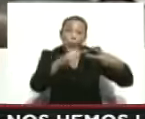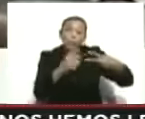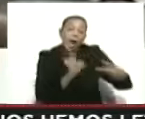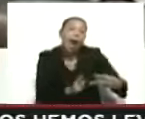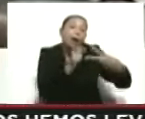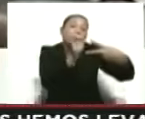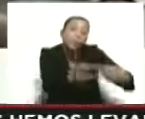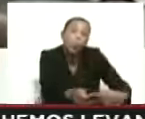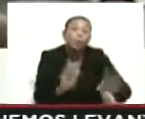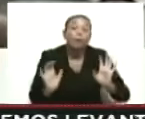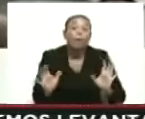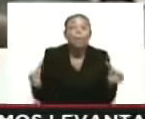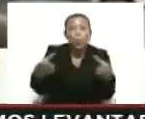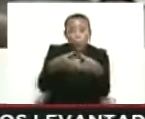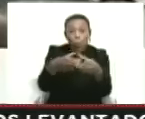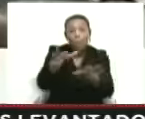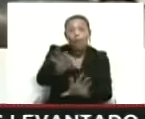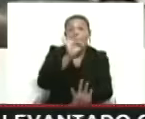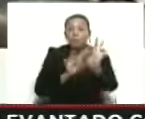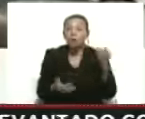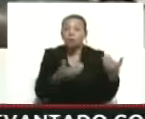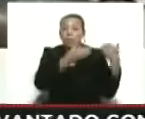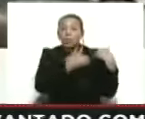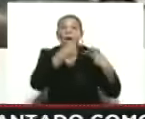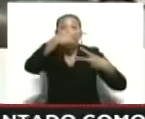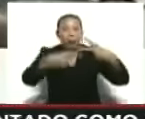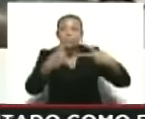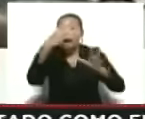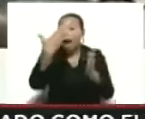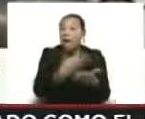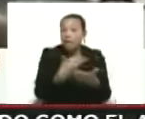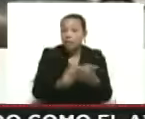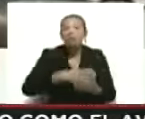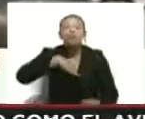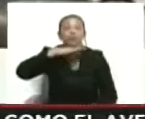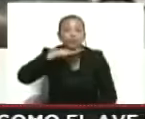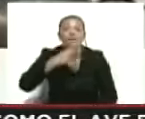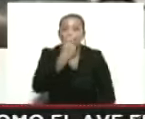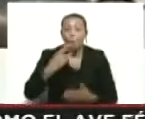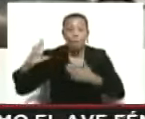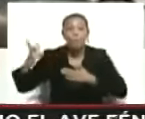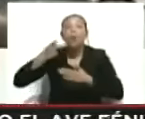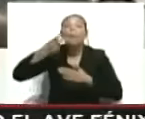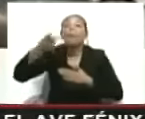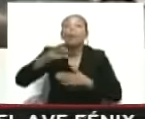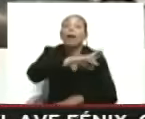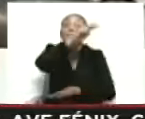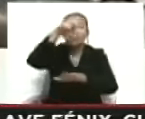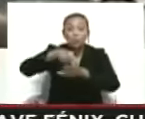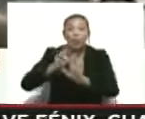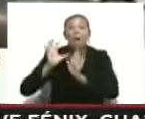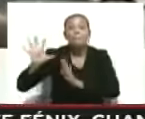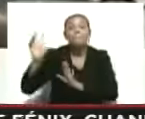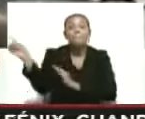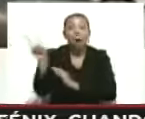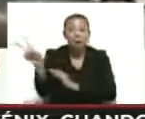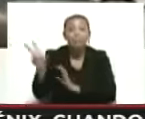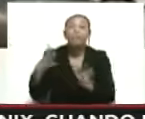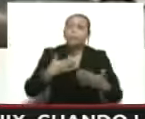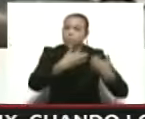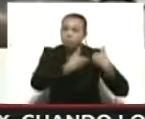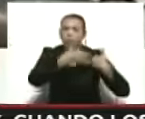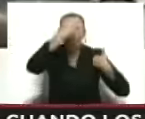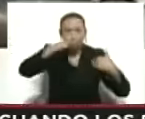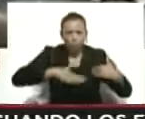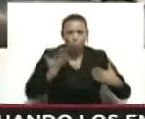consideradas por la Cámara para tales cargos. Ambas tienen las credenciales suficientes y el compromiso político nacionalista con el país para el desempeño de esos